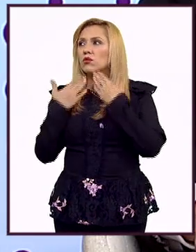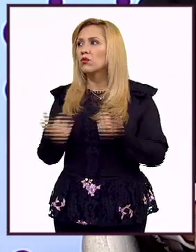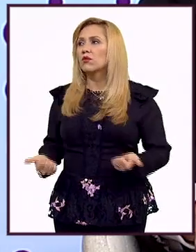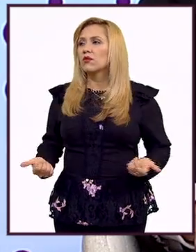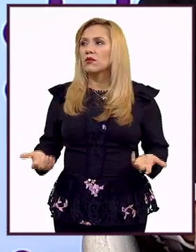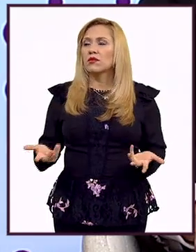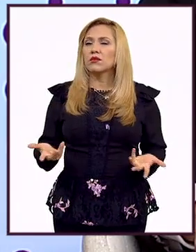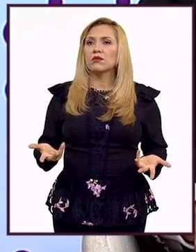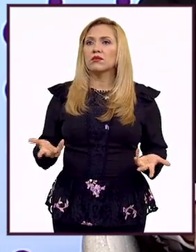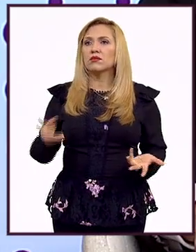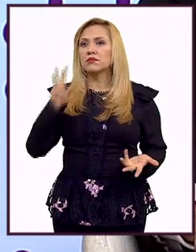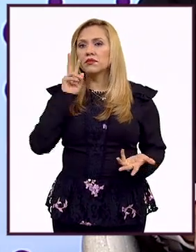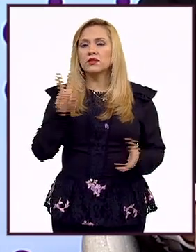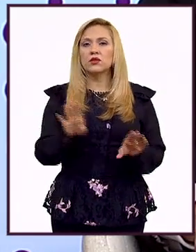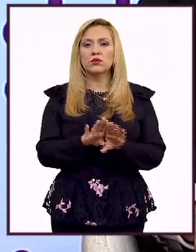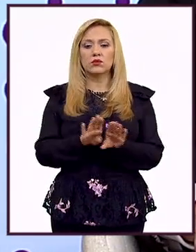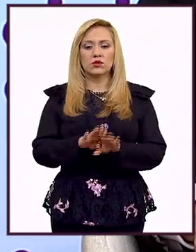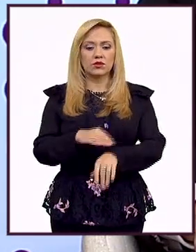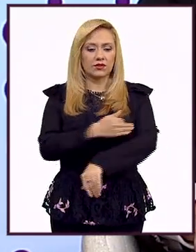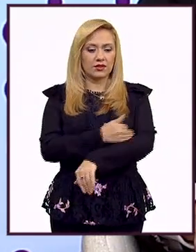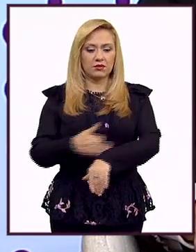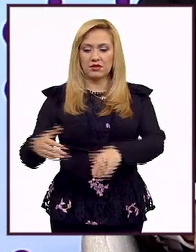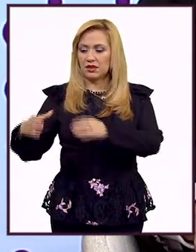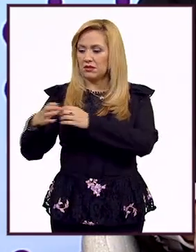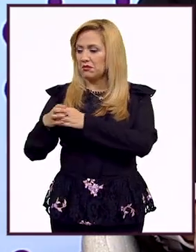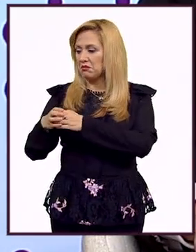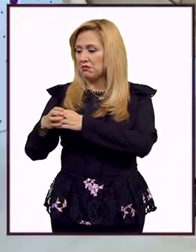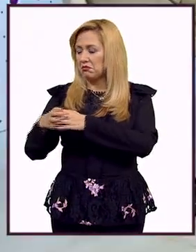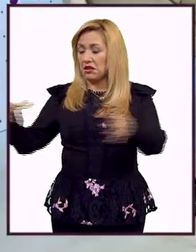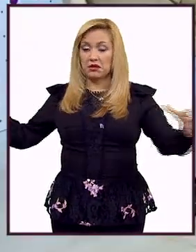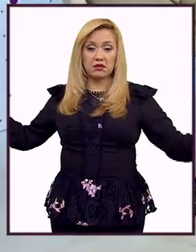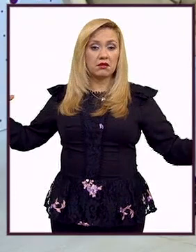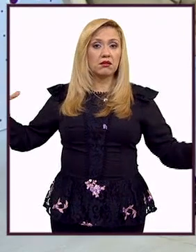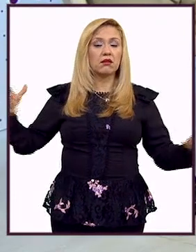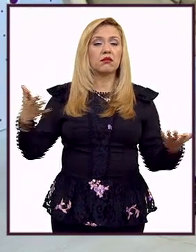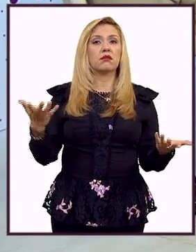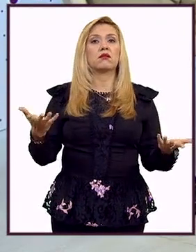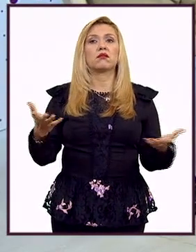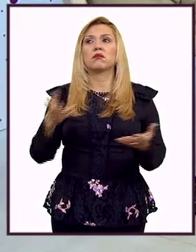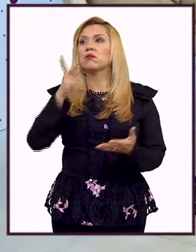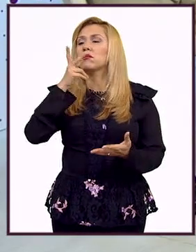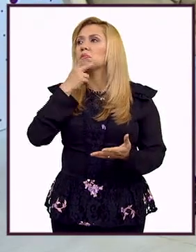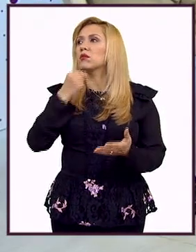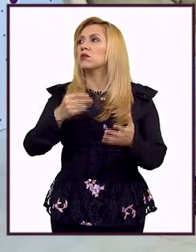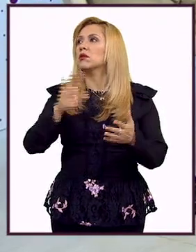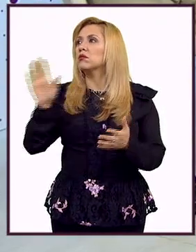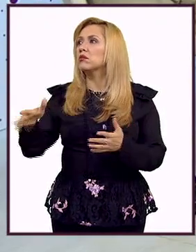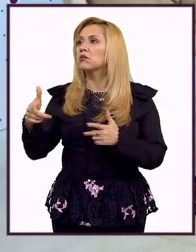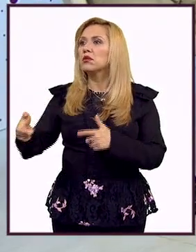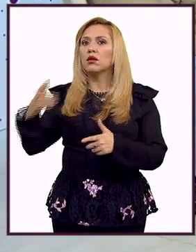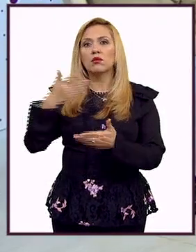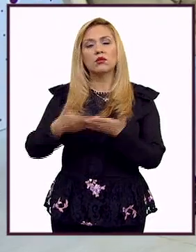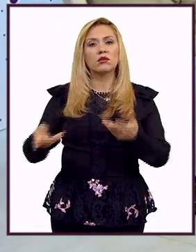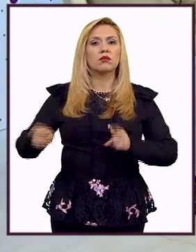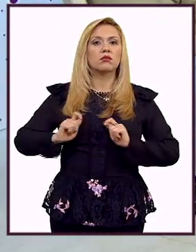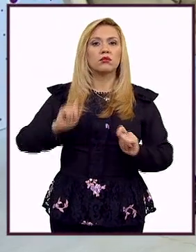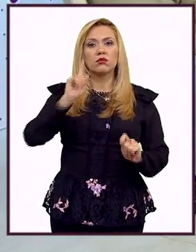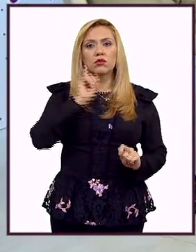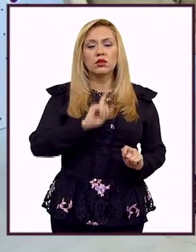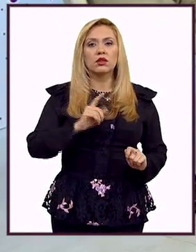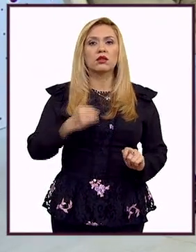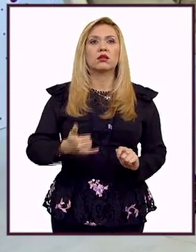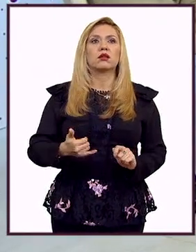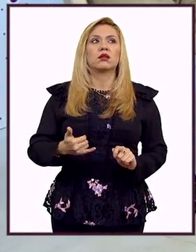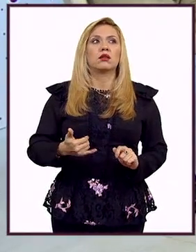al desintegrarse la unidad familiar, la mujer termina asumiendo las labores que ya venía asumiendo desde antes, pero ahora asume, digamos,